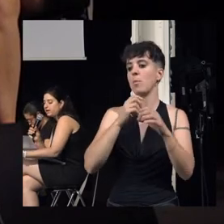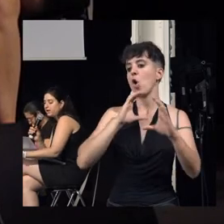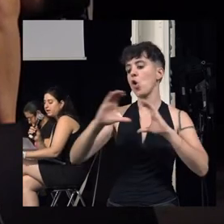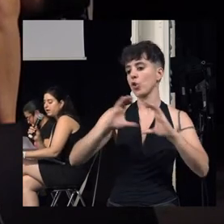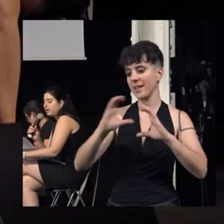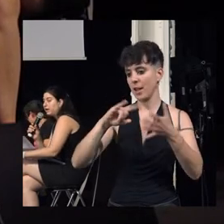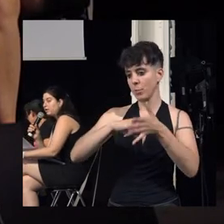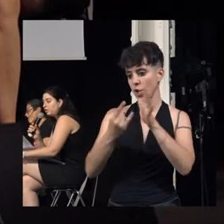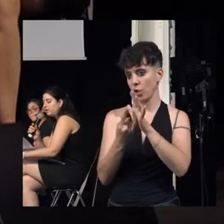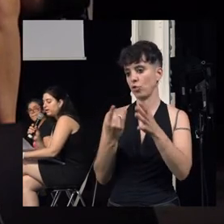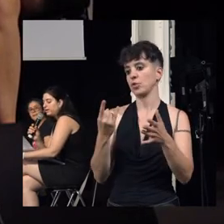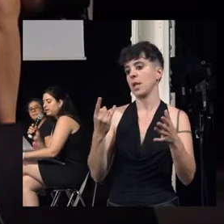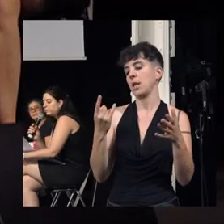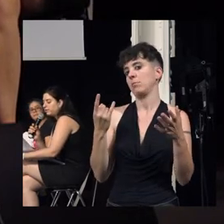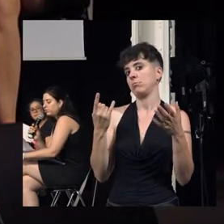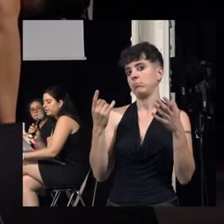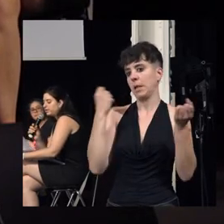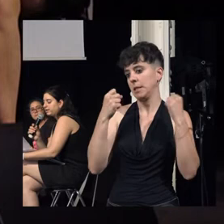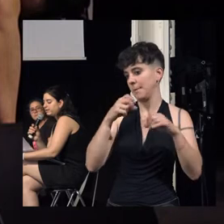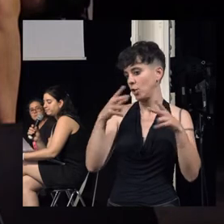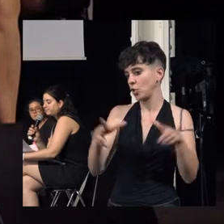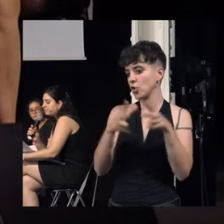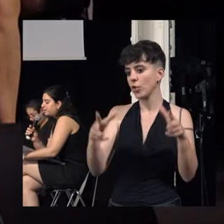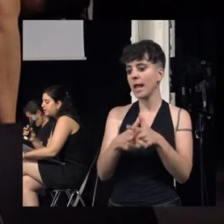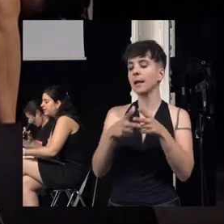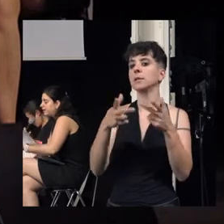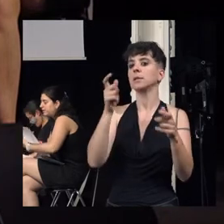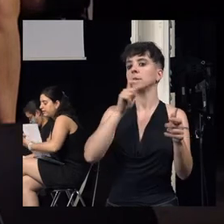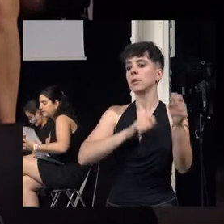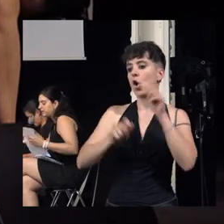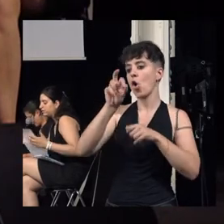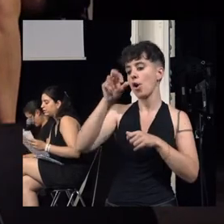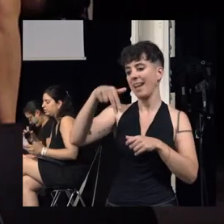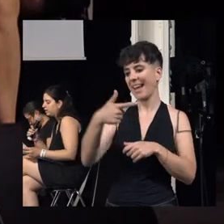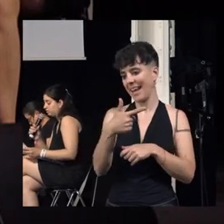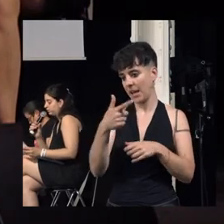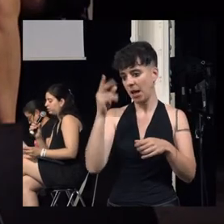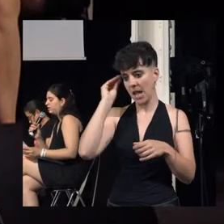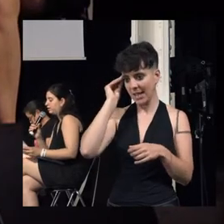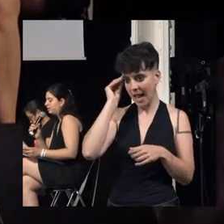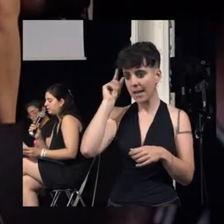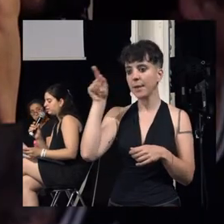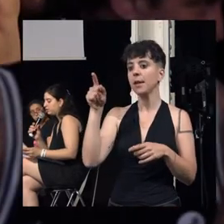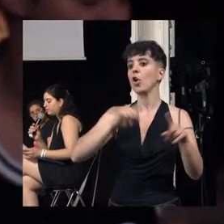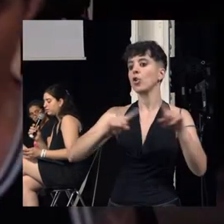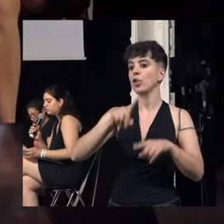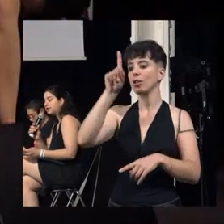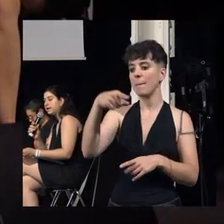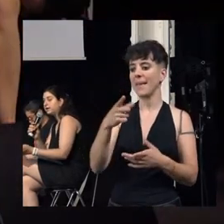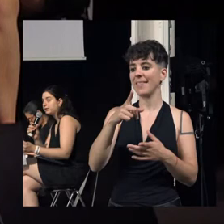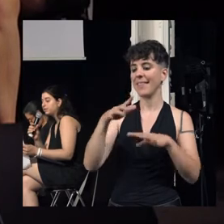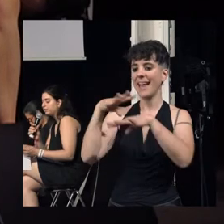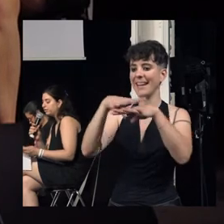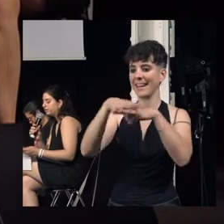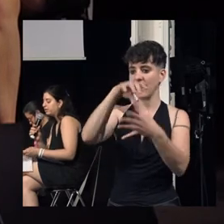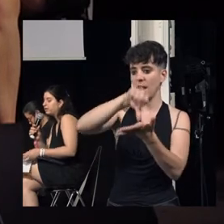social a la ONG gitana Plataforma Ketane. También coordinó la red de centros cívicos y el área